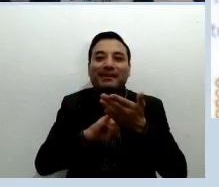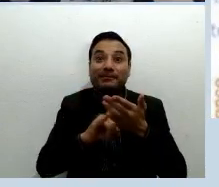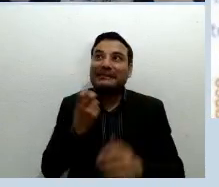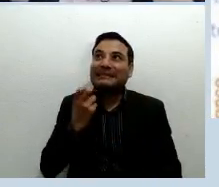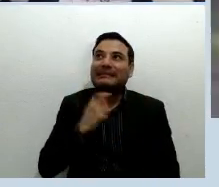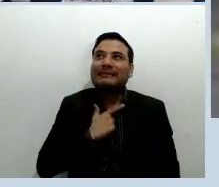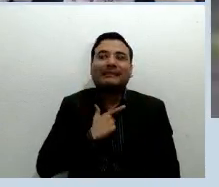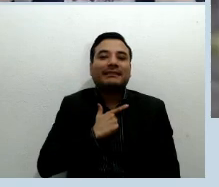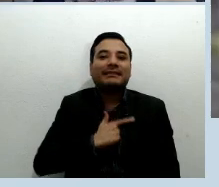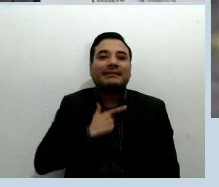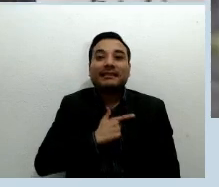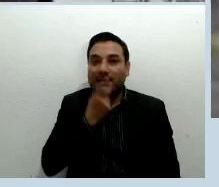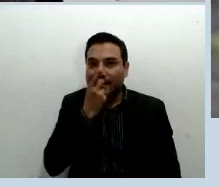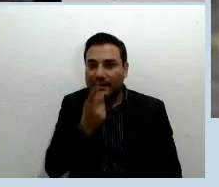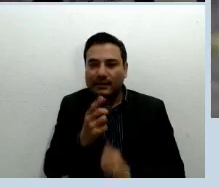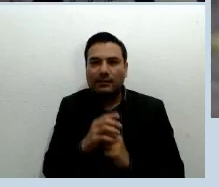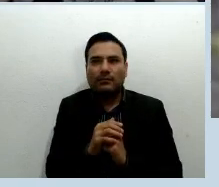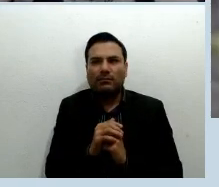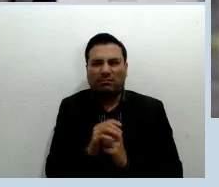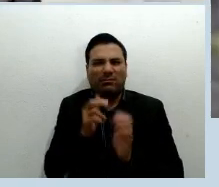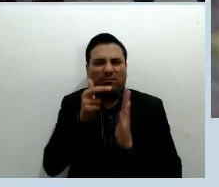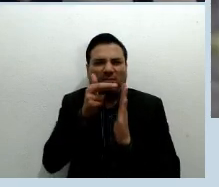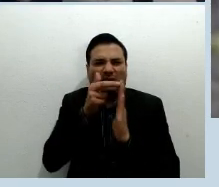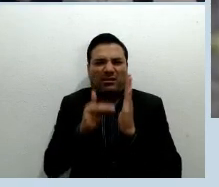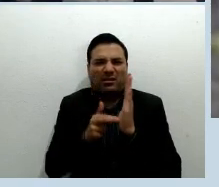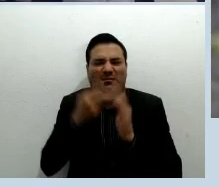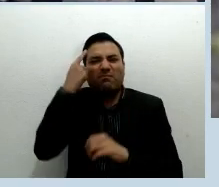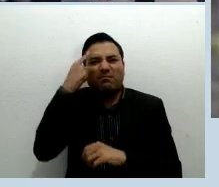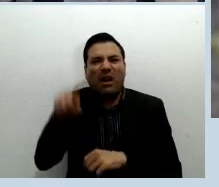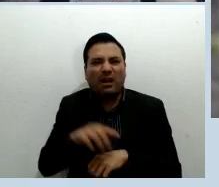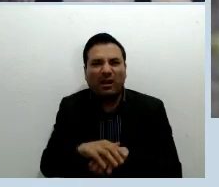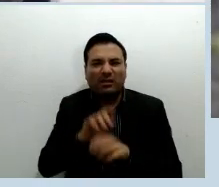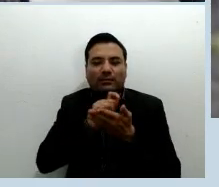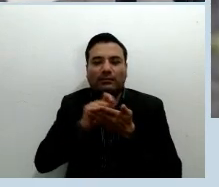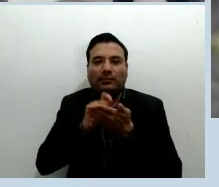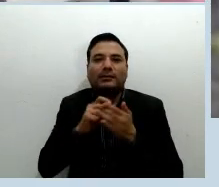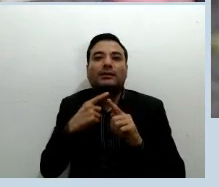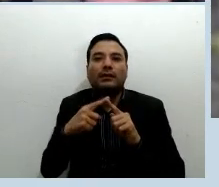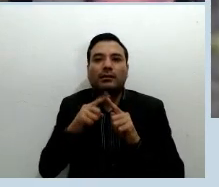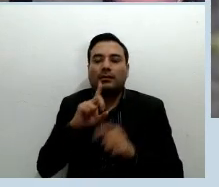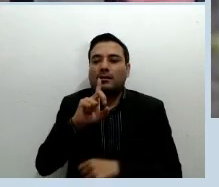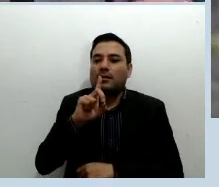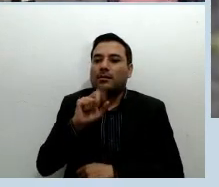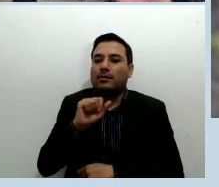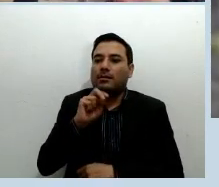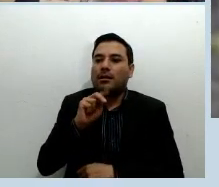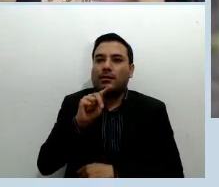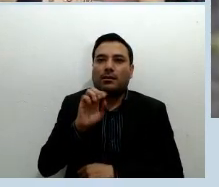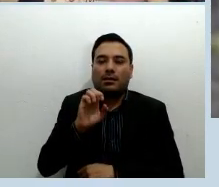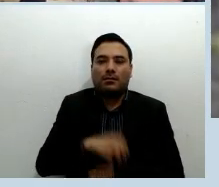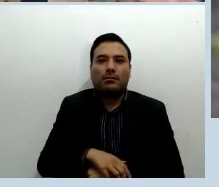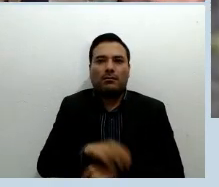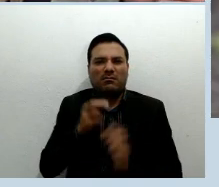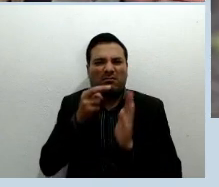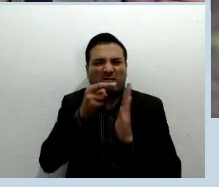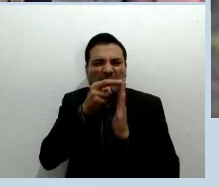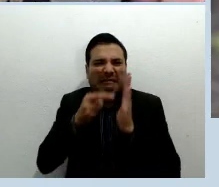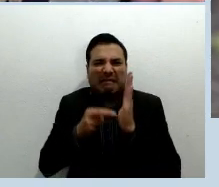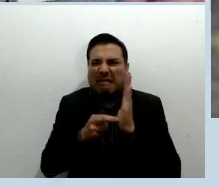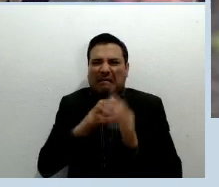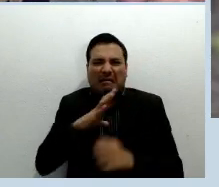es dice Por qué hay reglas y le escribió Dante Por qué hay reglas creo que también esto es